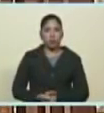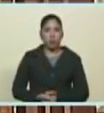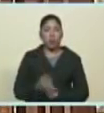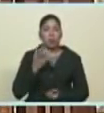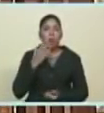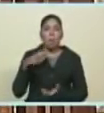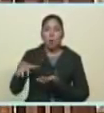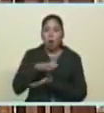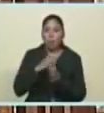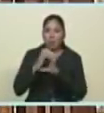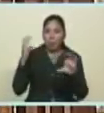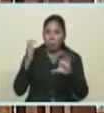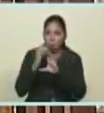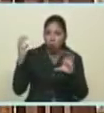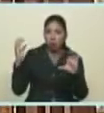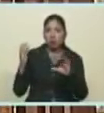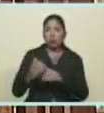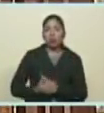Hay problemas de transporte, ¿verdad?